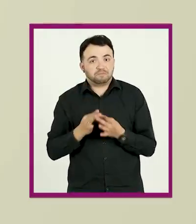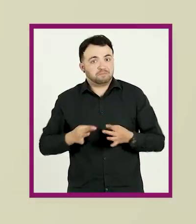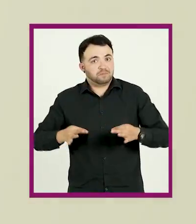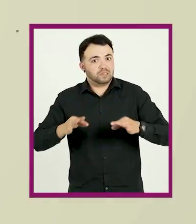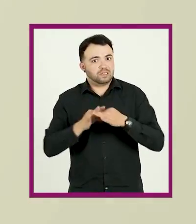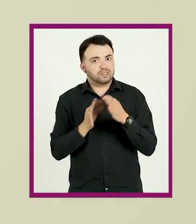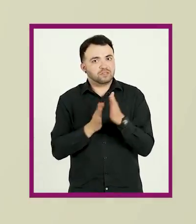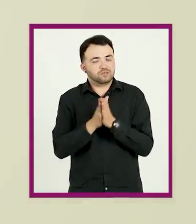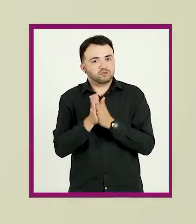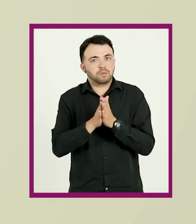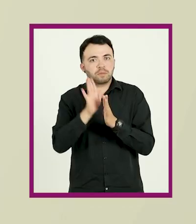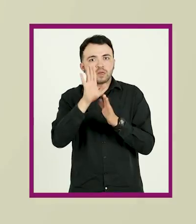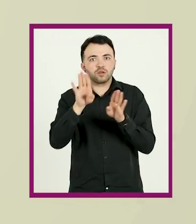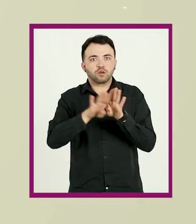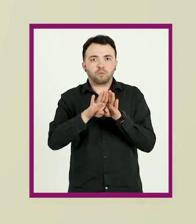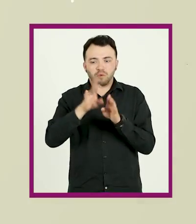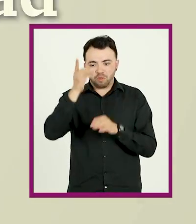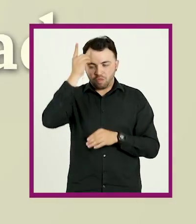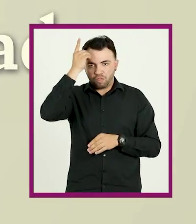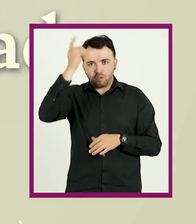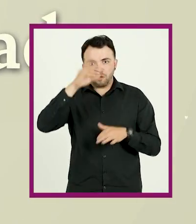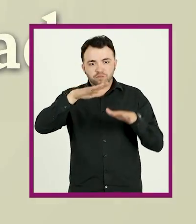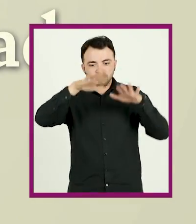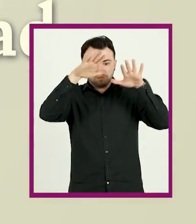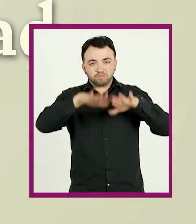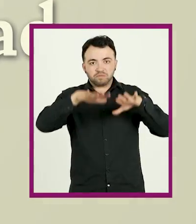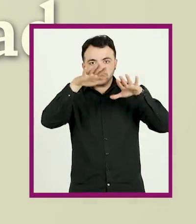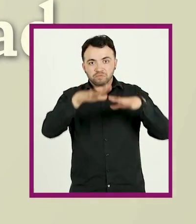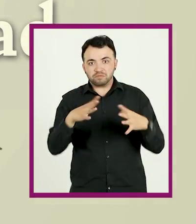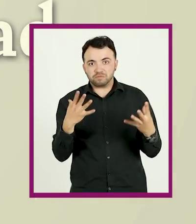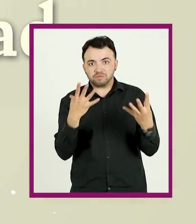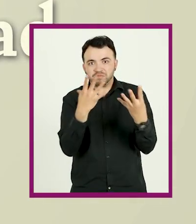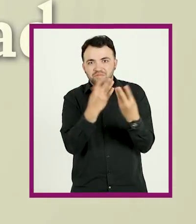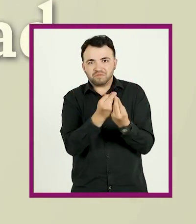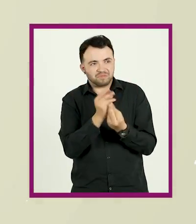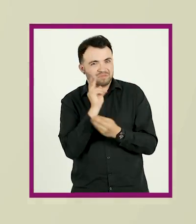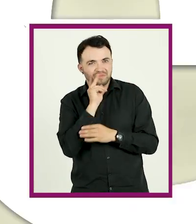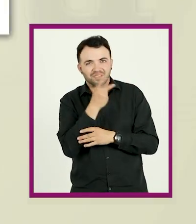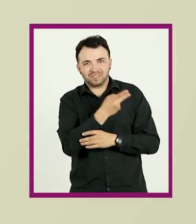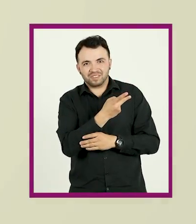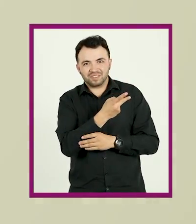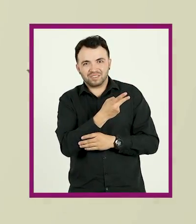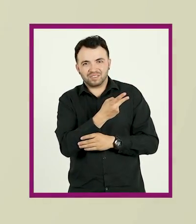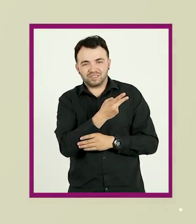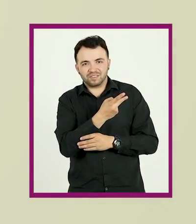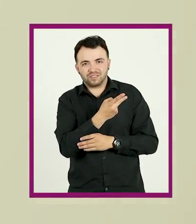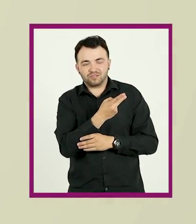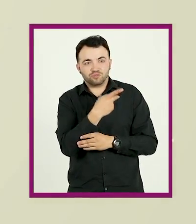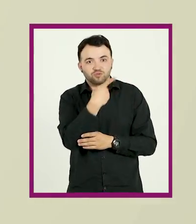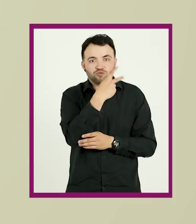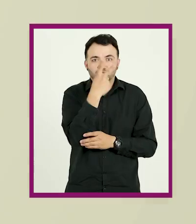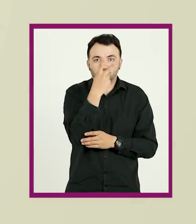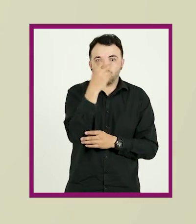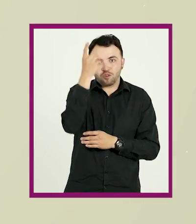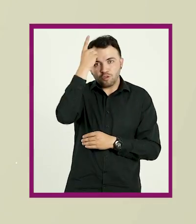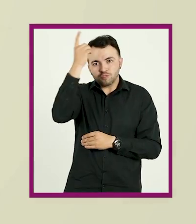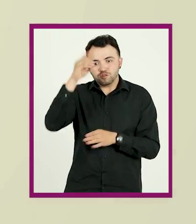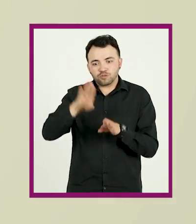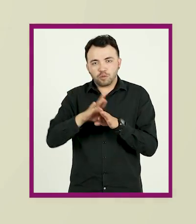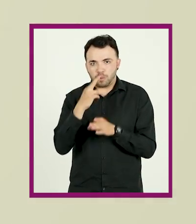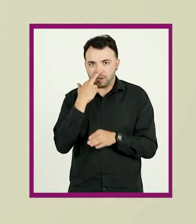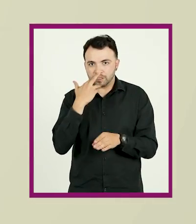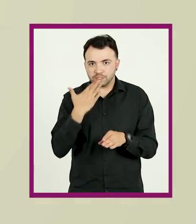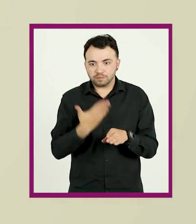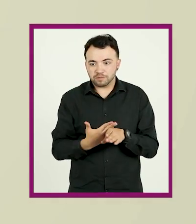Golfo. Lo relacionaban con Xochiquetzal, diosa de la fertilidad, y con Quetzalcóatl, quien cuenta la